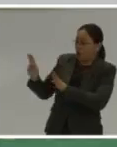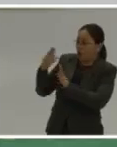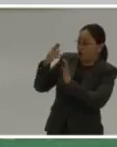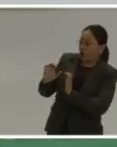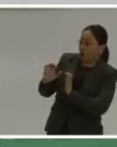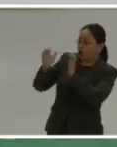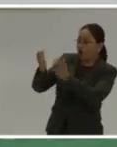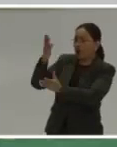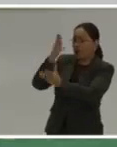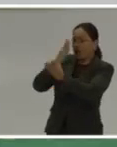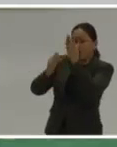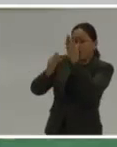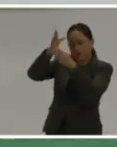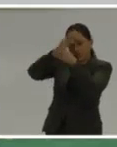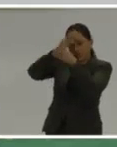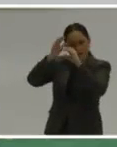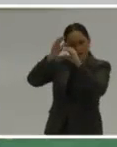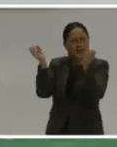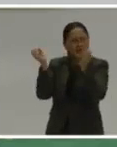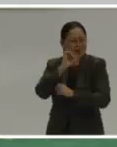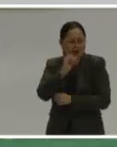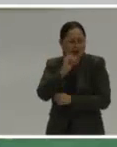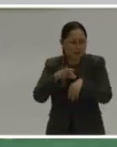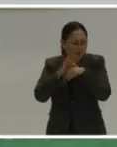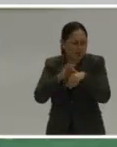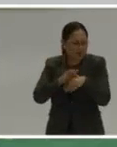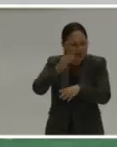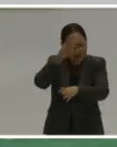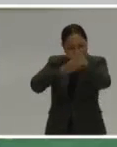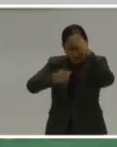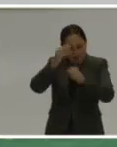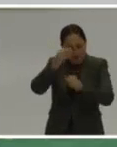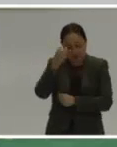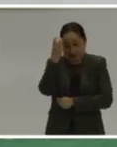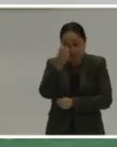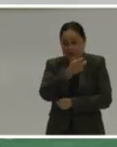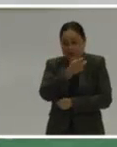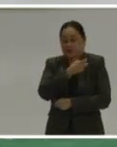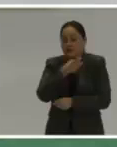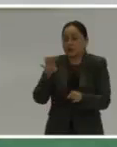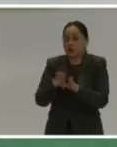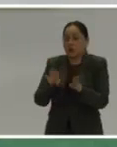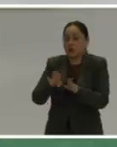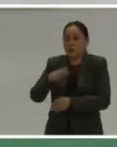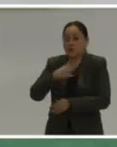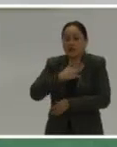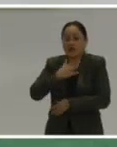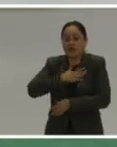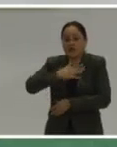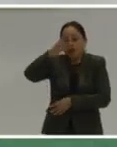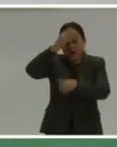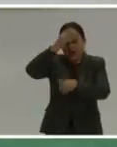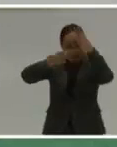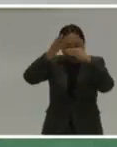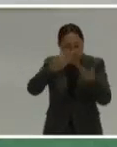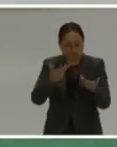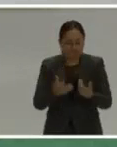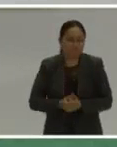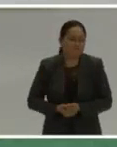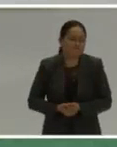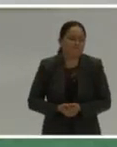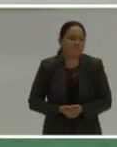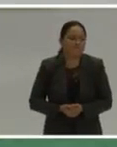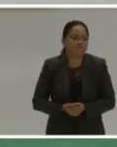la experiencia viva de cómo tenemos que ir aprendiendo, ¿sí? Entonces, sí